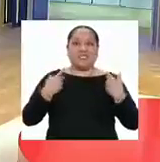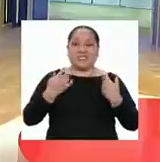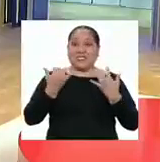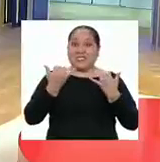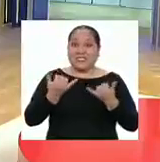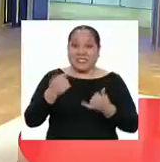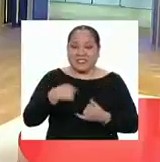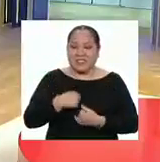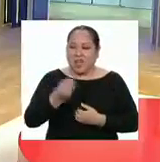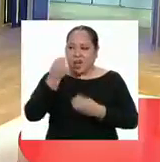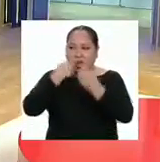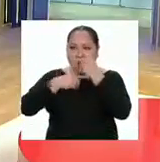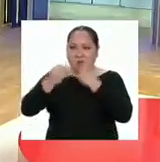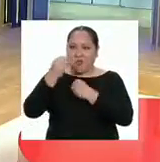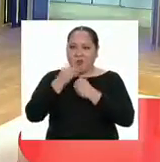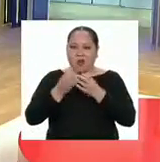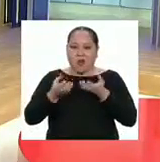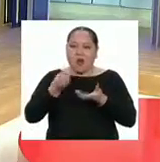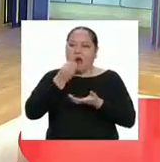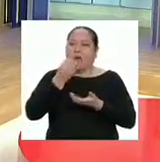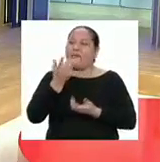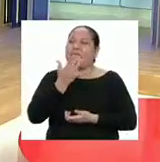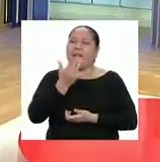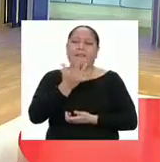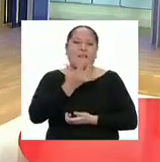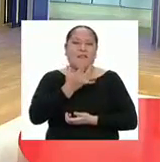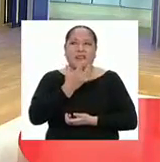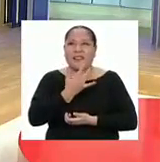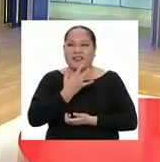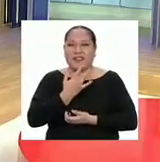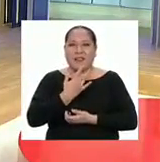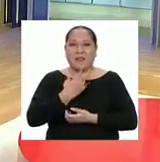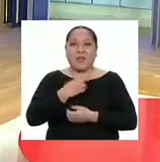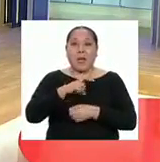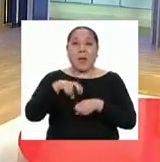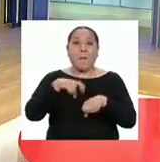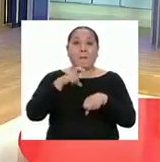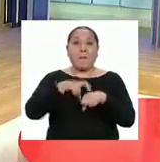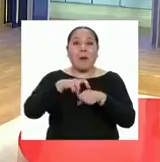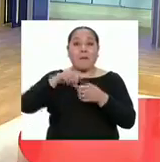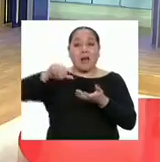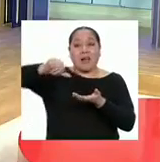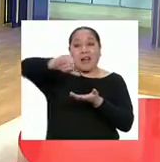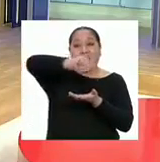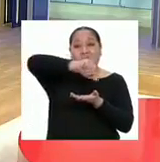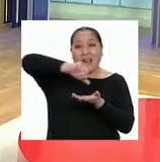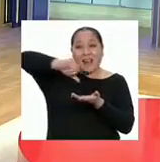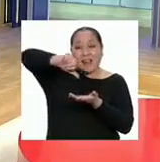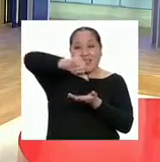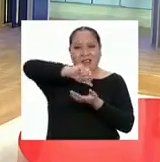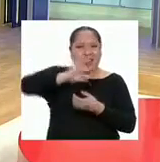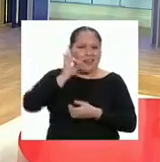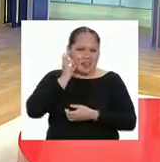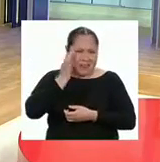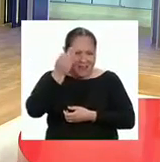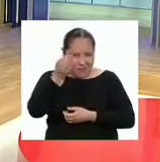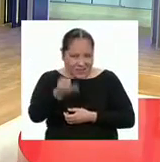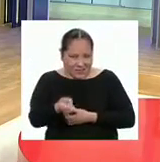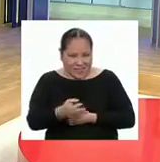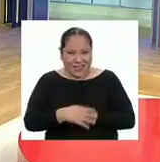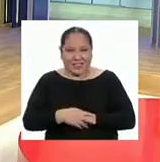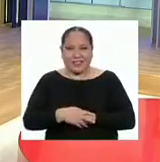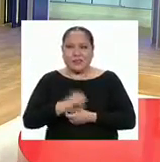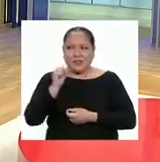de almorzar uno de mis platos favoritos de toda la vida, papa a la huancaína. ¡Qué rica es!, ¿no? En